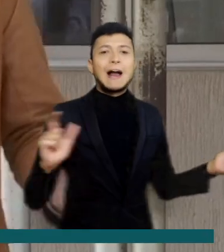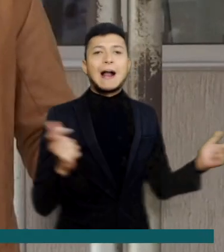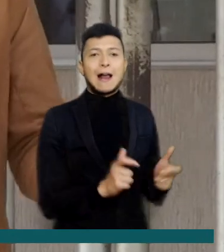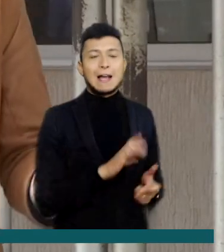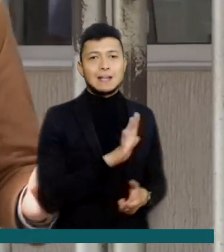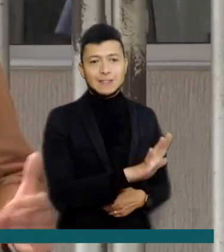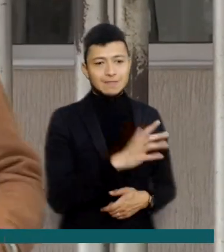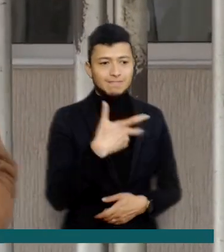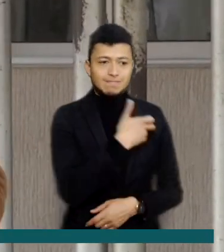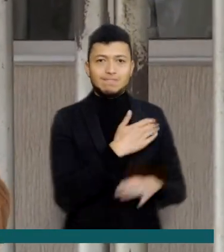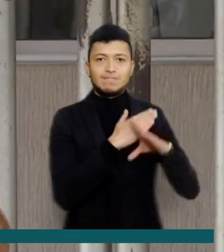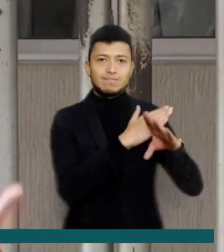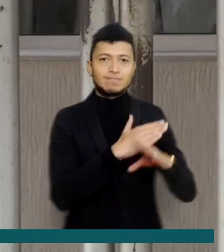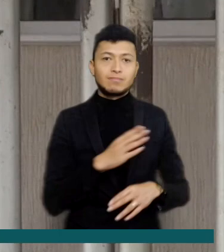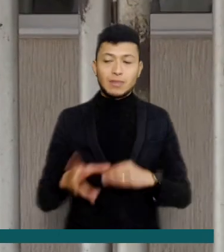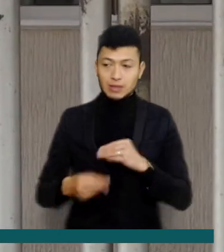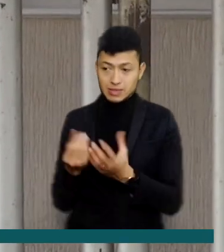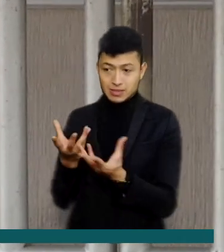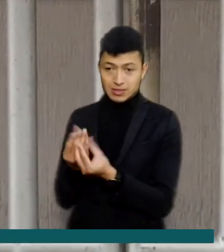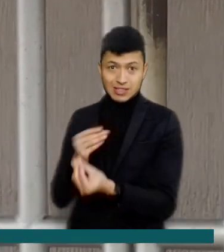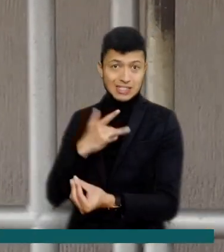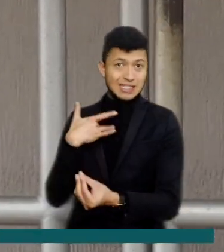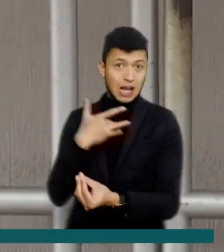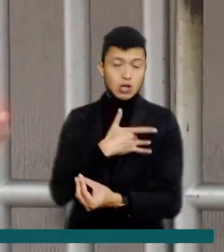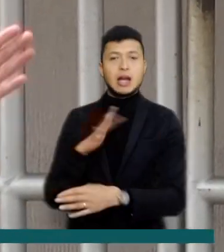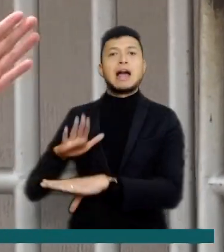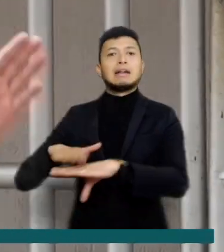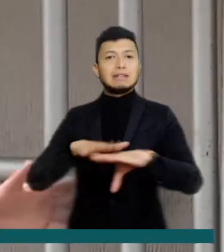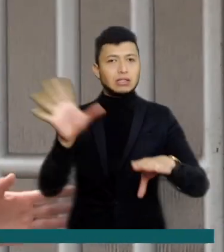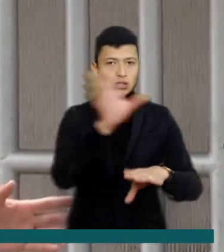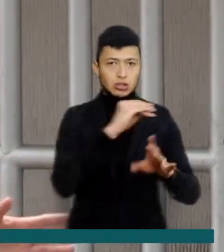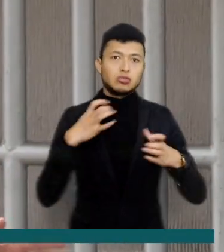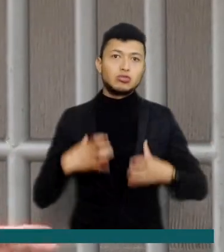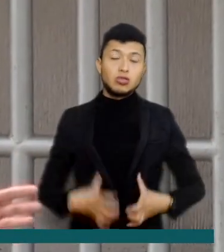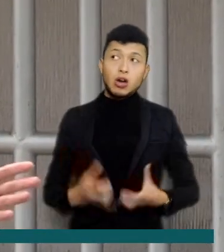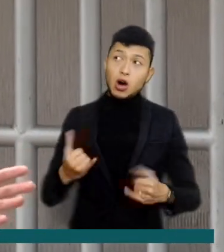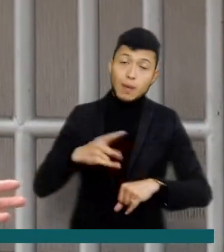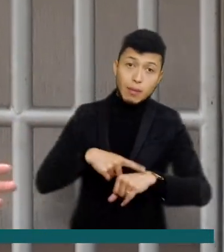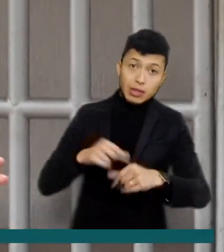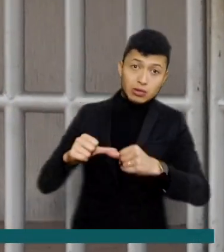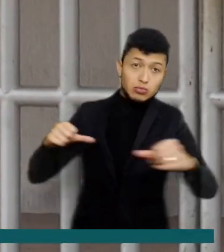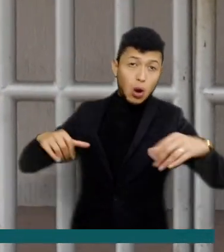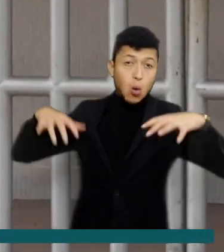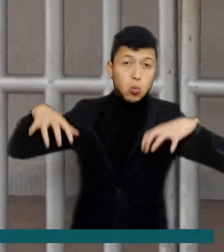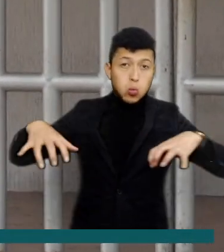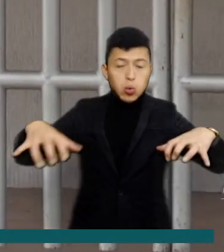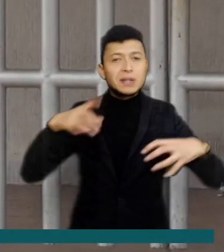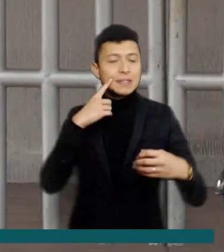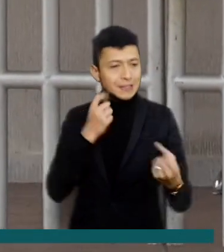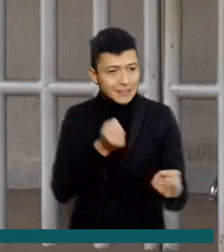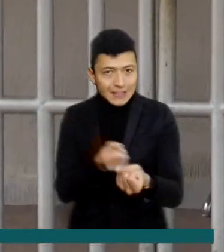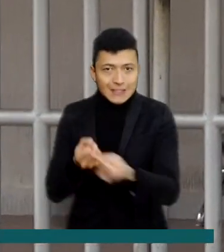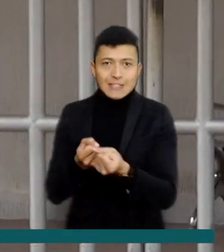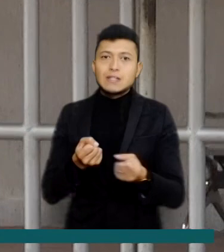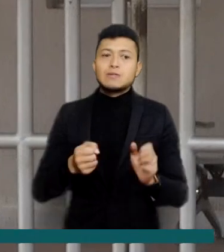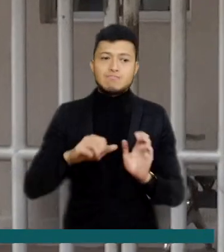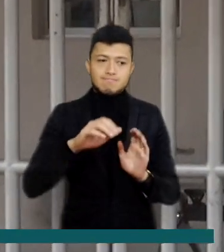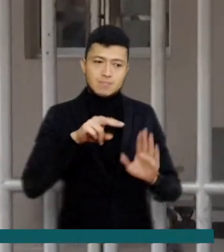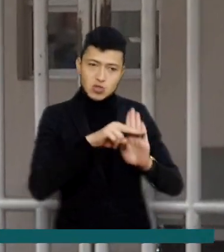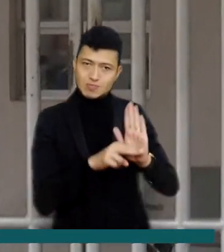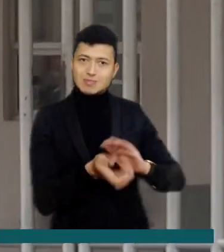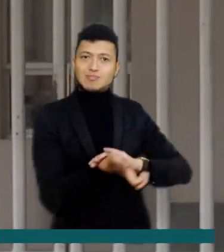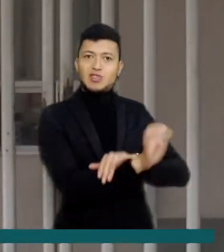La cartera de salud también hacía un llamado a toda la ciudadanía para que en esta temporada de lluvias refuercen las medidas de